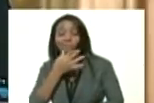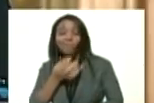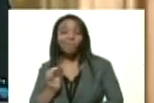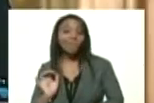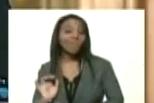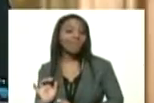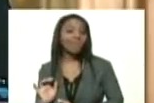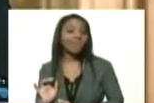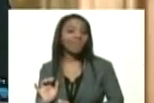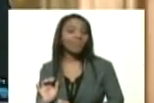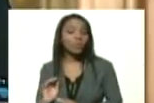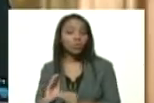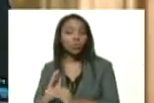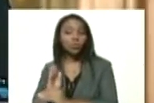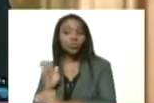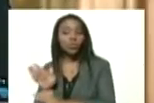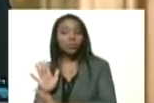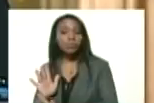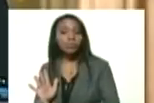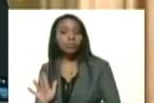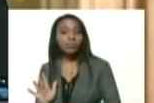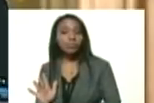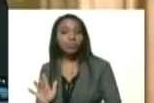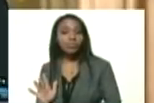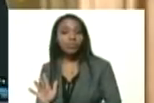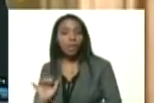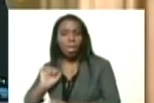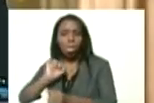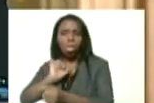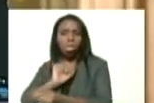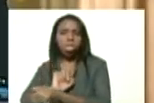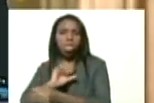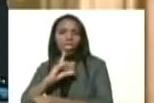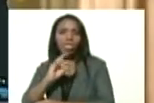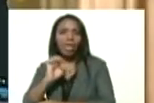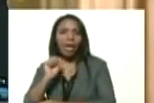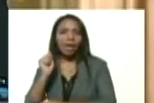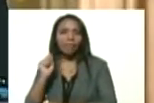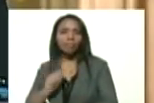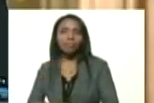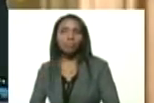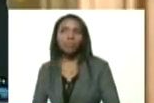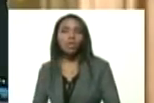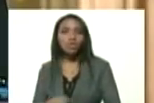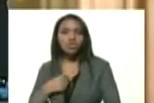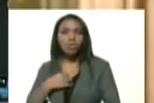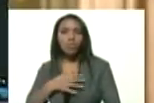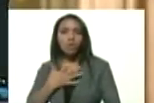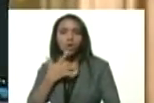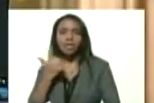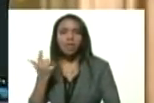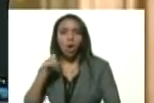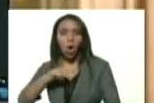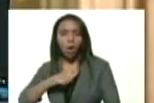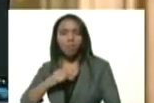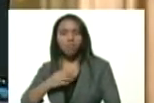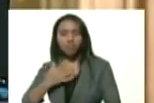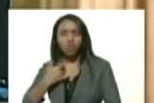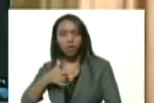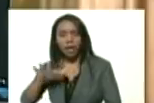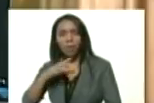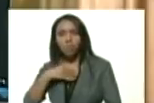fue un esclavo de la dea yo puedo decir hoy yo creo que lo puedo decir